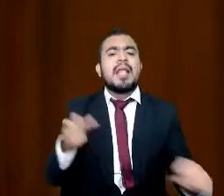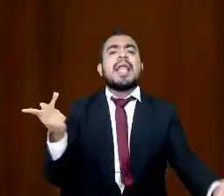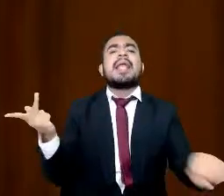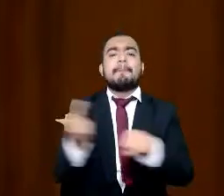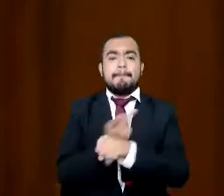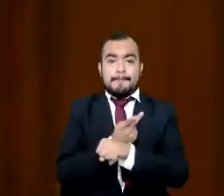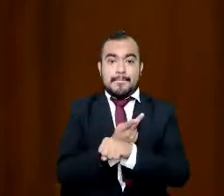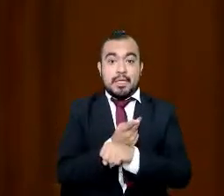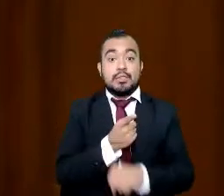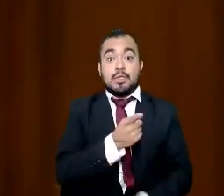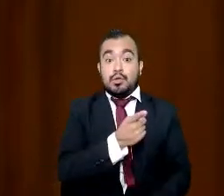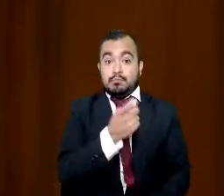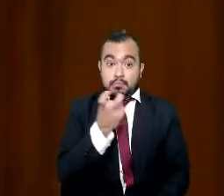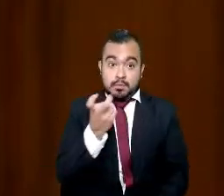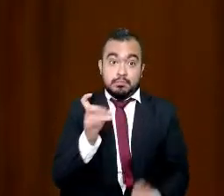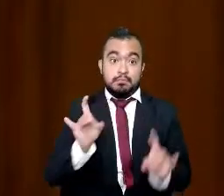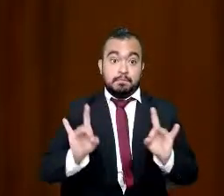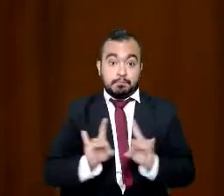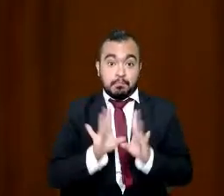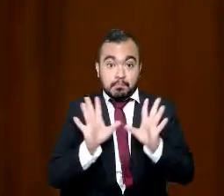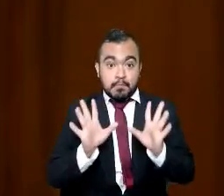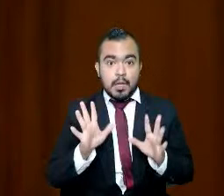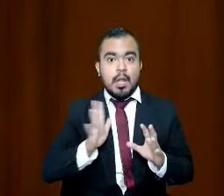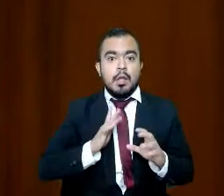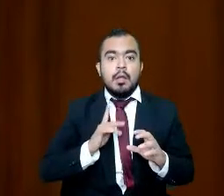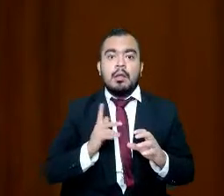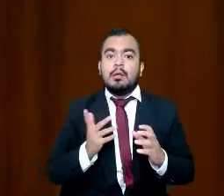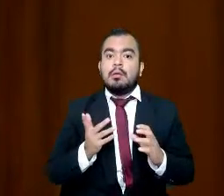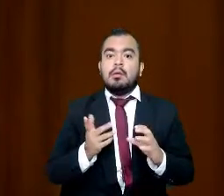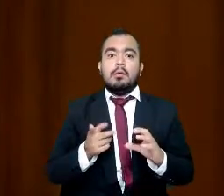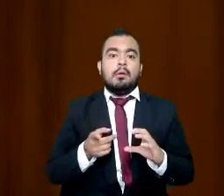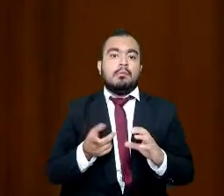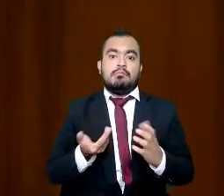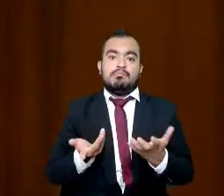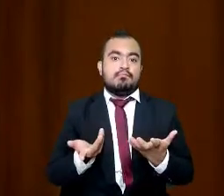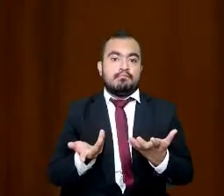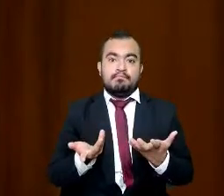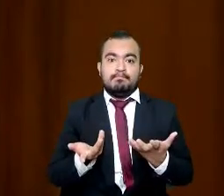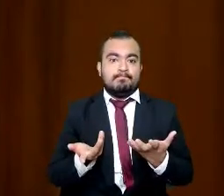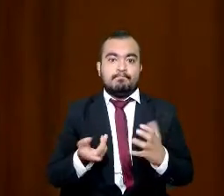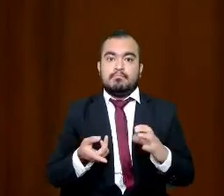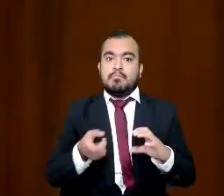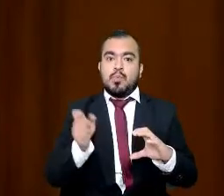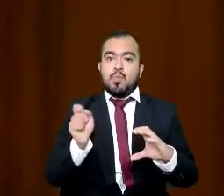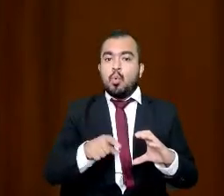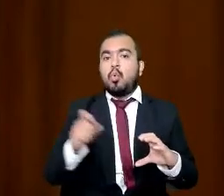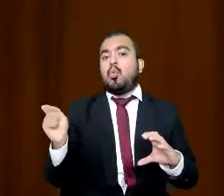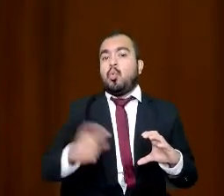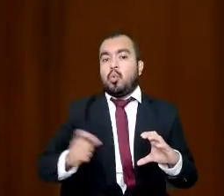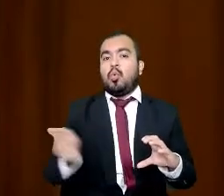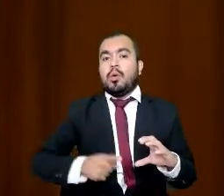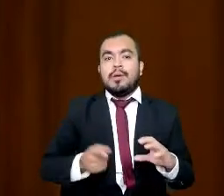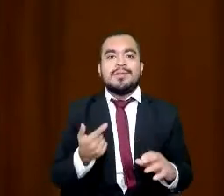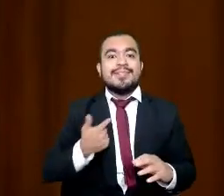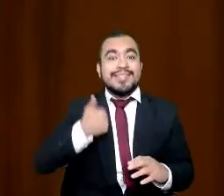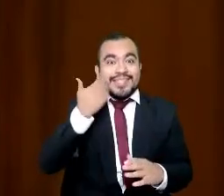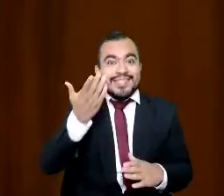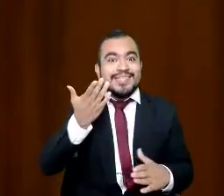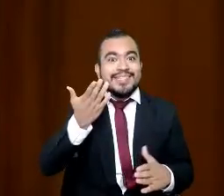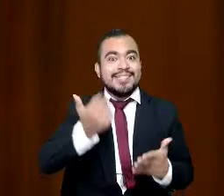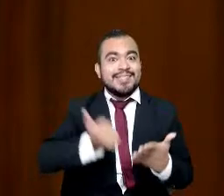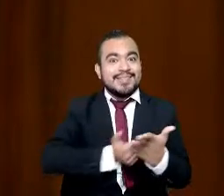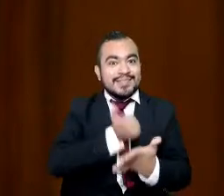Pues eso crea un círculo vicioso. ¿Por qué? Porque no tienen forma de acceder a infraestructura urbana,